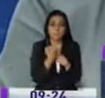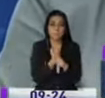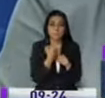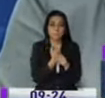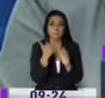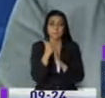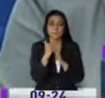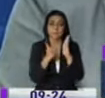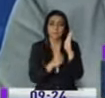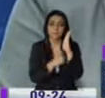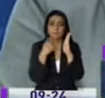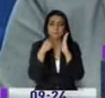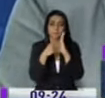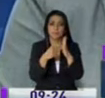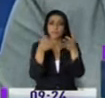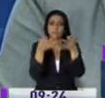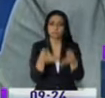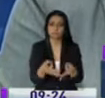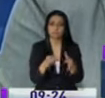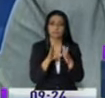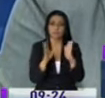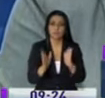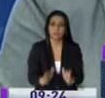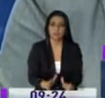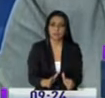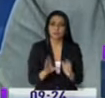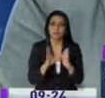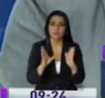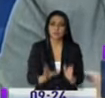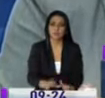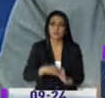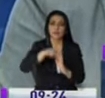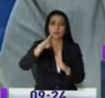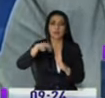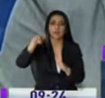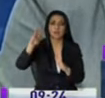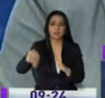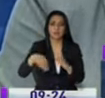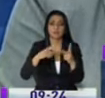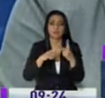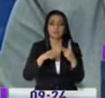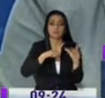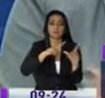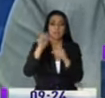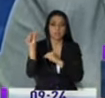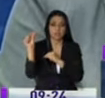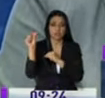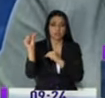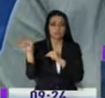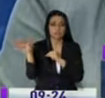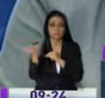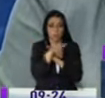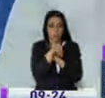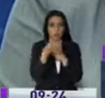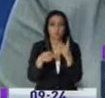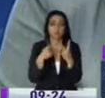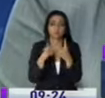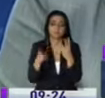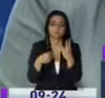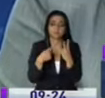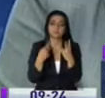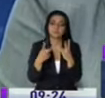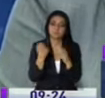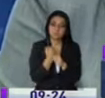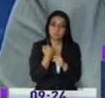por ejemplo, para concretar la ciudadanía andina, un régimen migratorio común. Estamos trabajando en